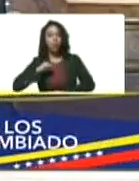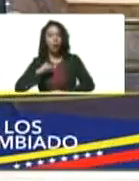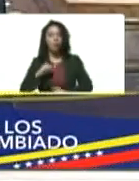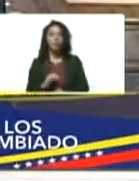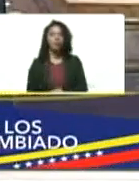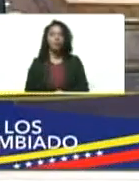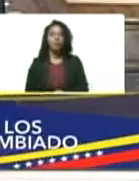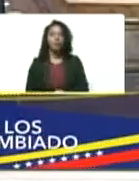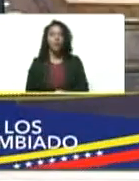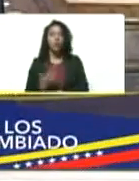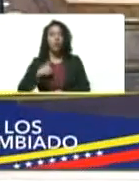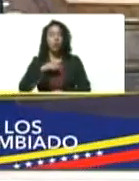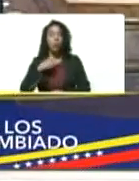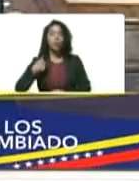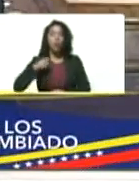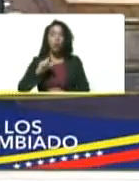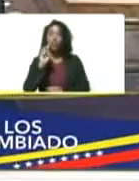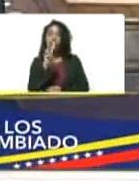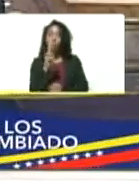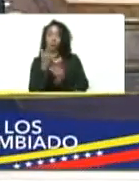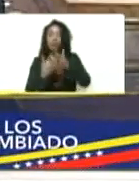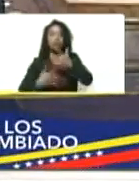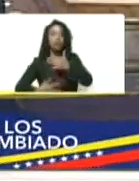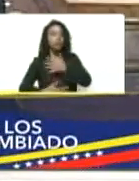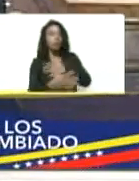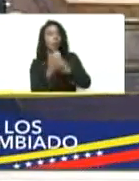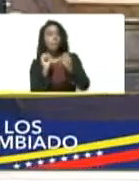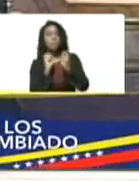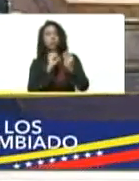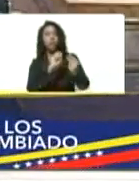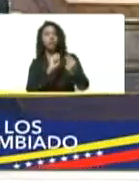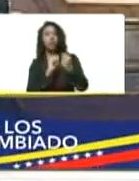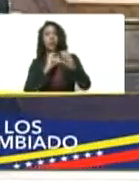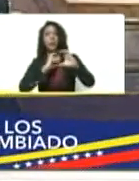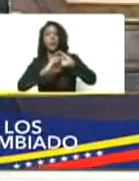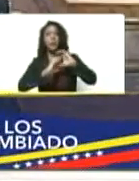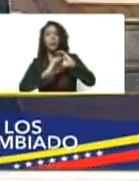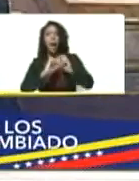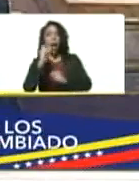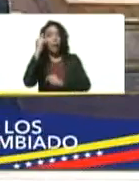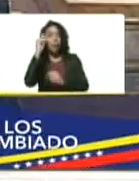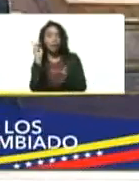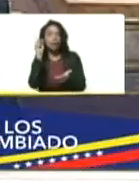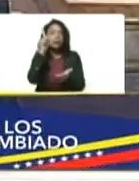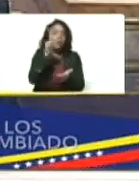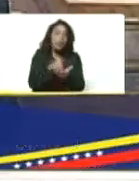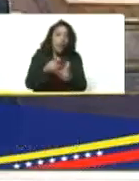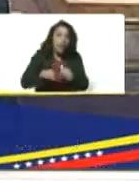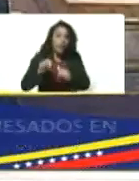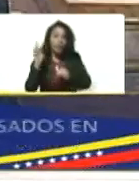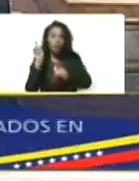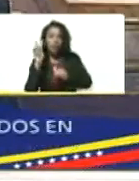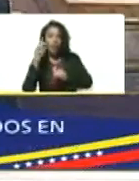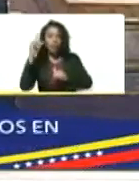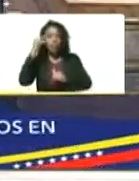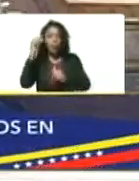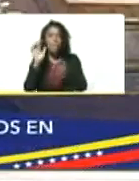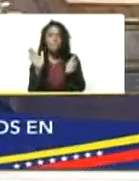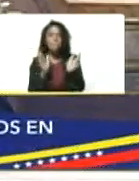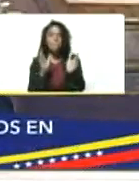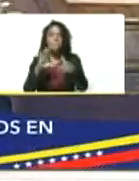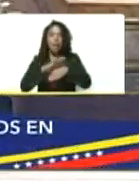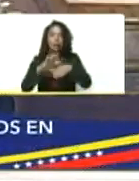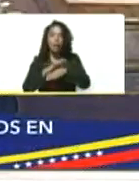hemos tenido dos largas conversaciones el día de su llegada el día martes